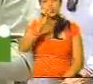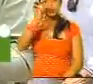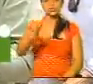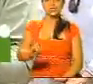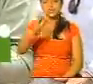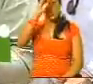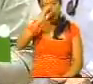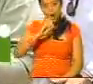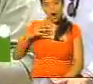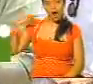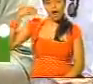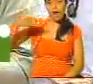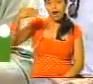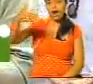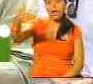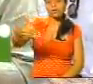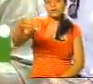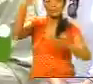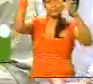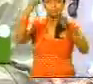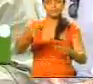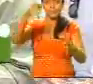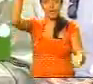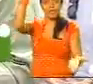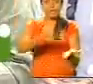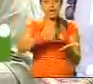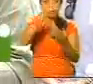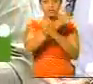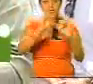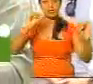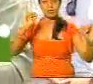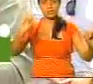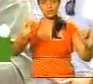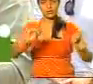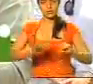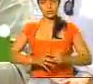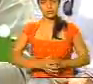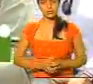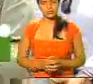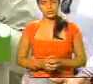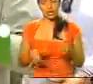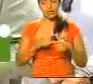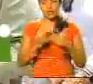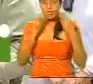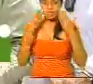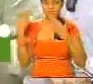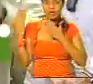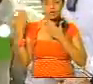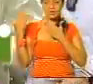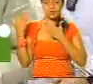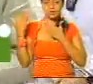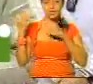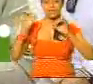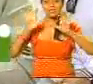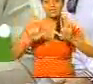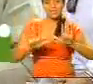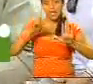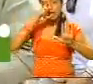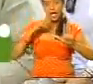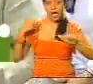años de la declaración de la independencia. Y fíjense, exactamente fueron 10